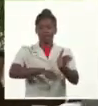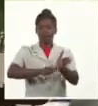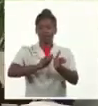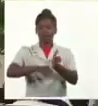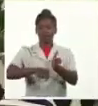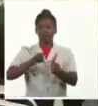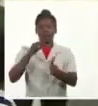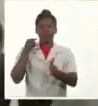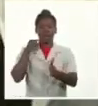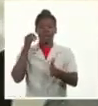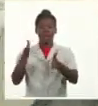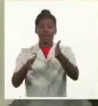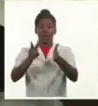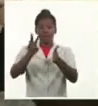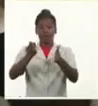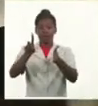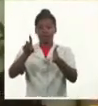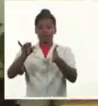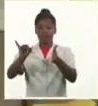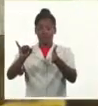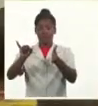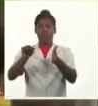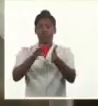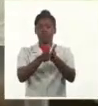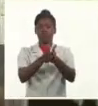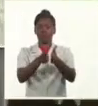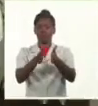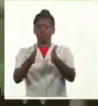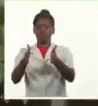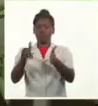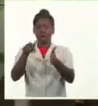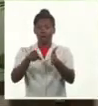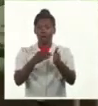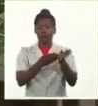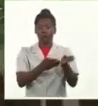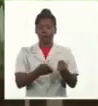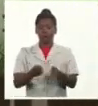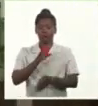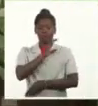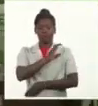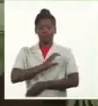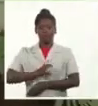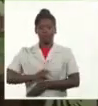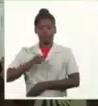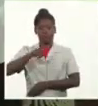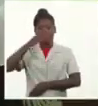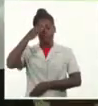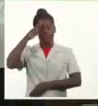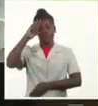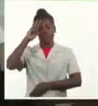2016 como acuerdo de paz. Estamos viendo entonces, haciendo su entrega, al canciller Bruno Rodríguez Parrilla.